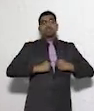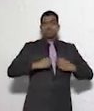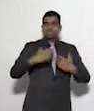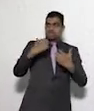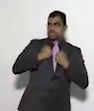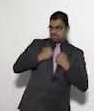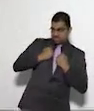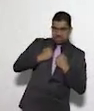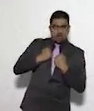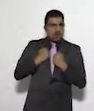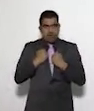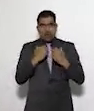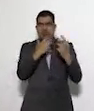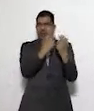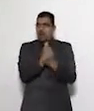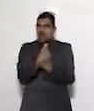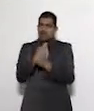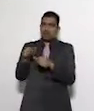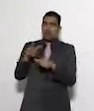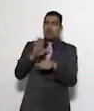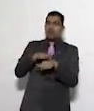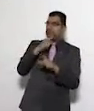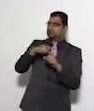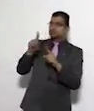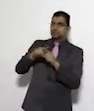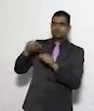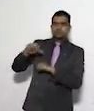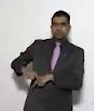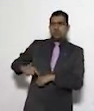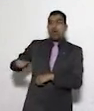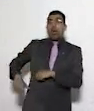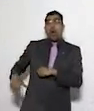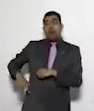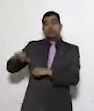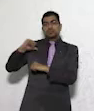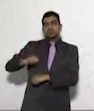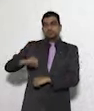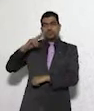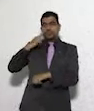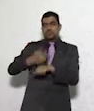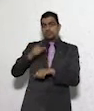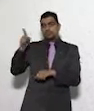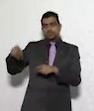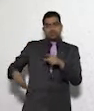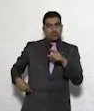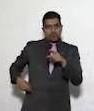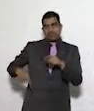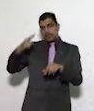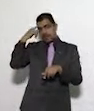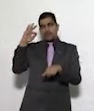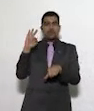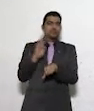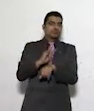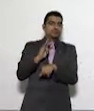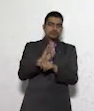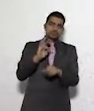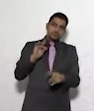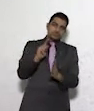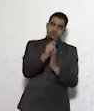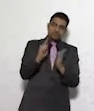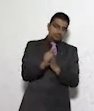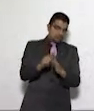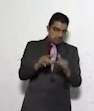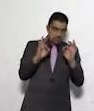amedrentados o violentados por las mismas instituciones responsables de procurar su seguridad